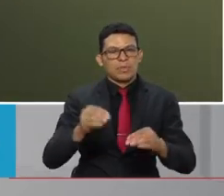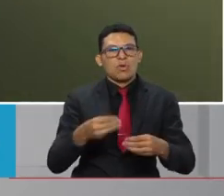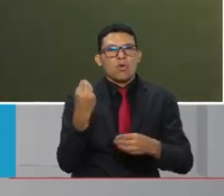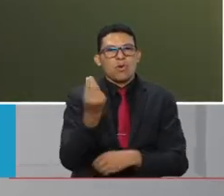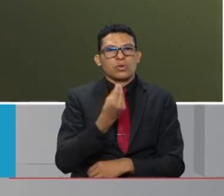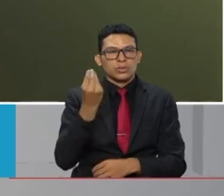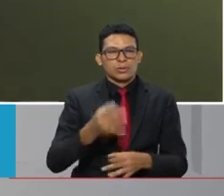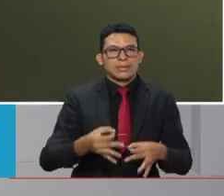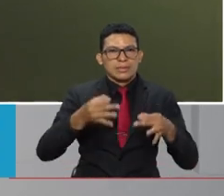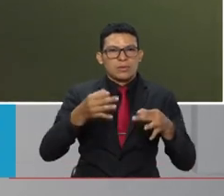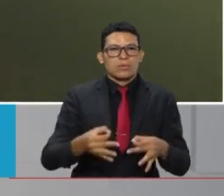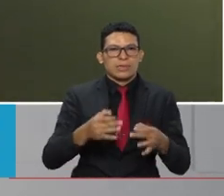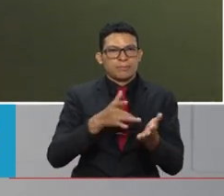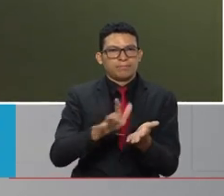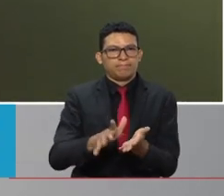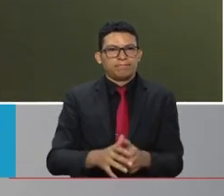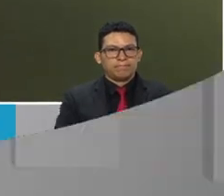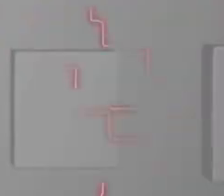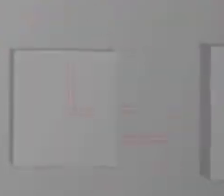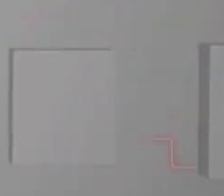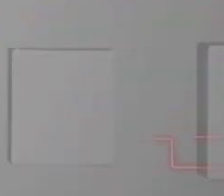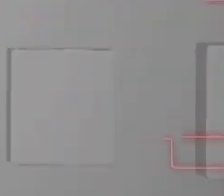seguridad extraordinario.